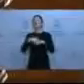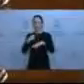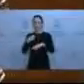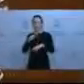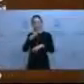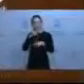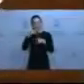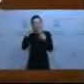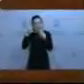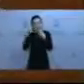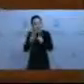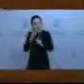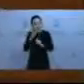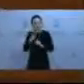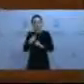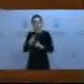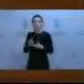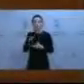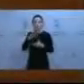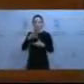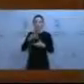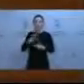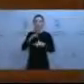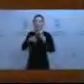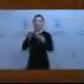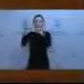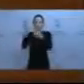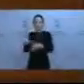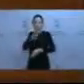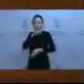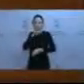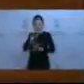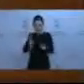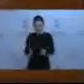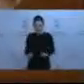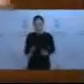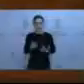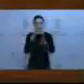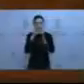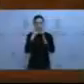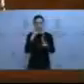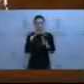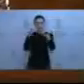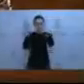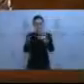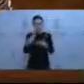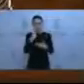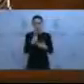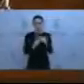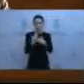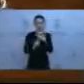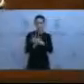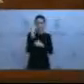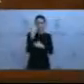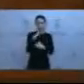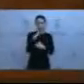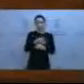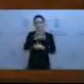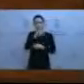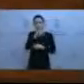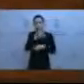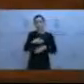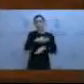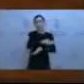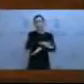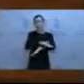y eso me gusta, no se sonría. Mire usted, usted decía el otro día en relación a unas declaraciones del ministro en